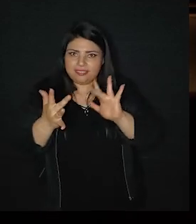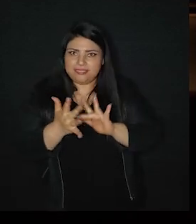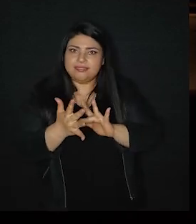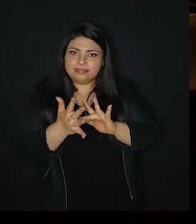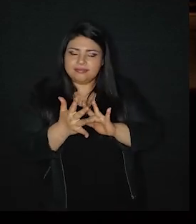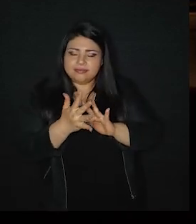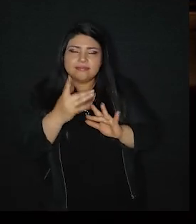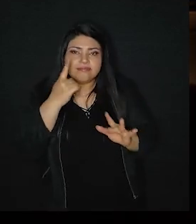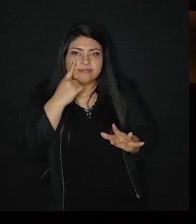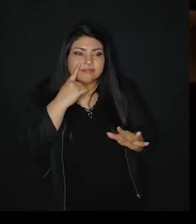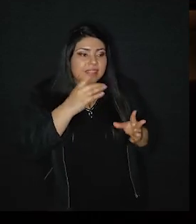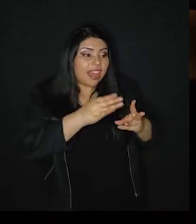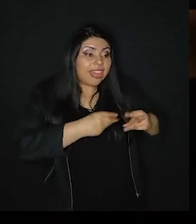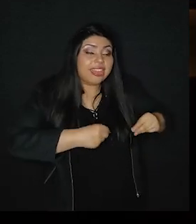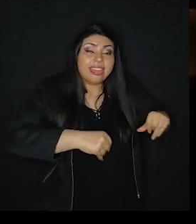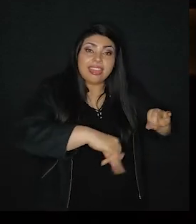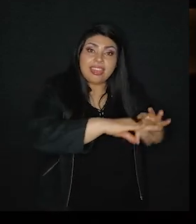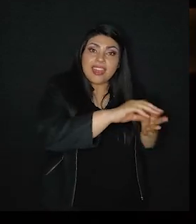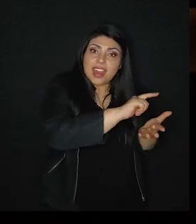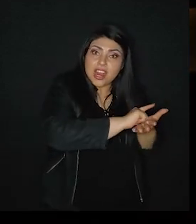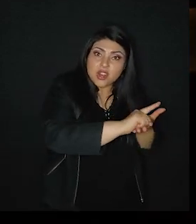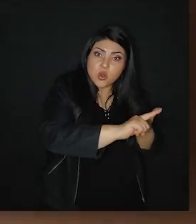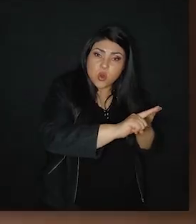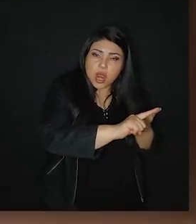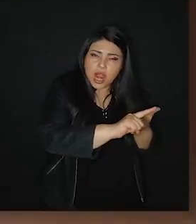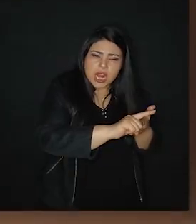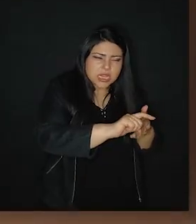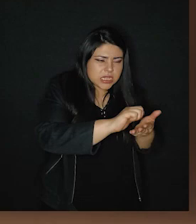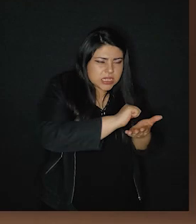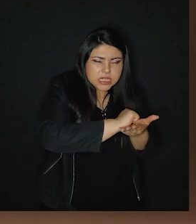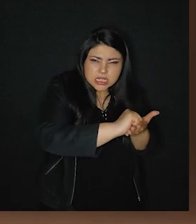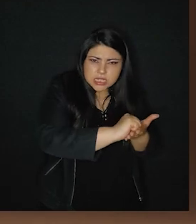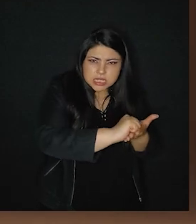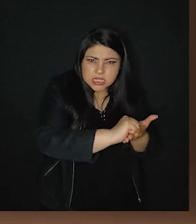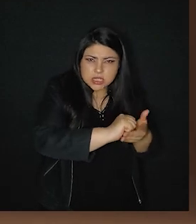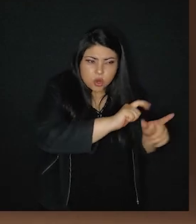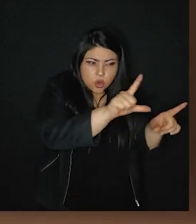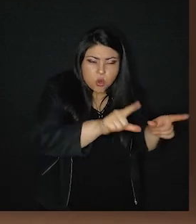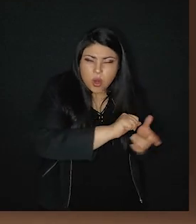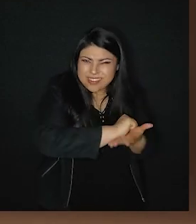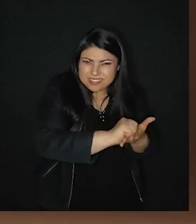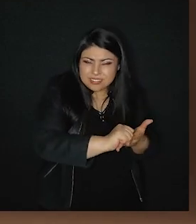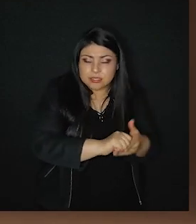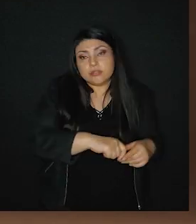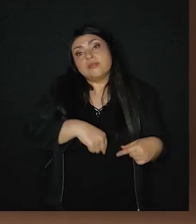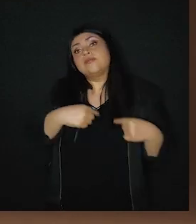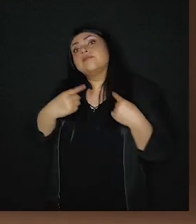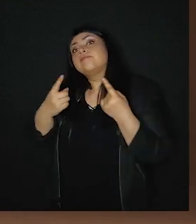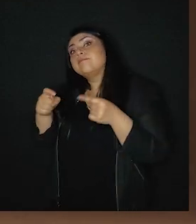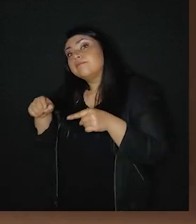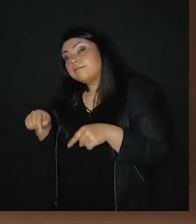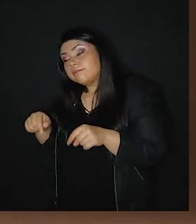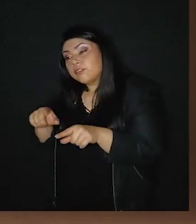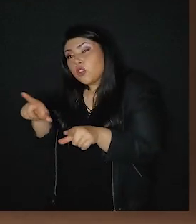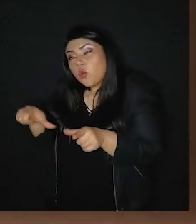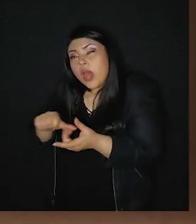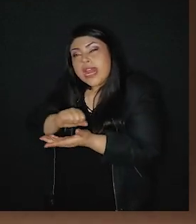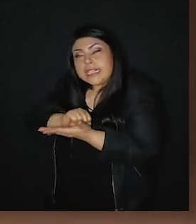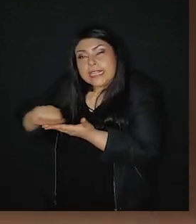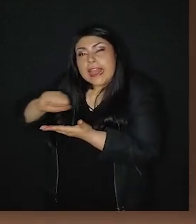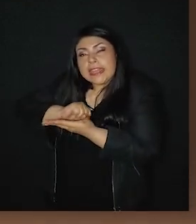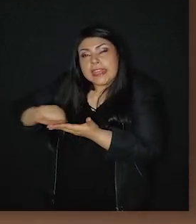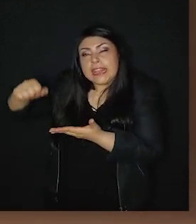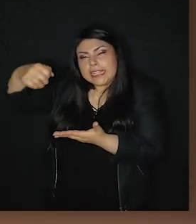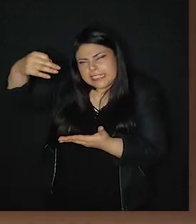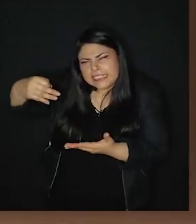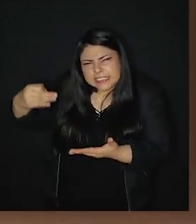lugar Santo Edén lugar santísimo tabernáculo lugar Santo el velo se paraba el lugar santísimo